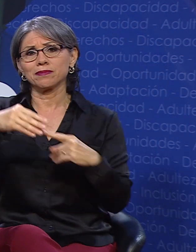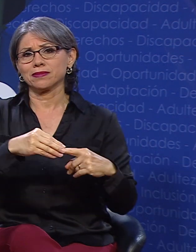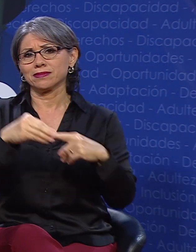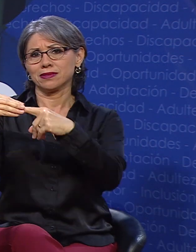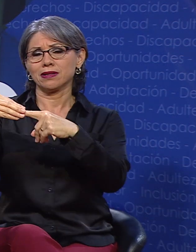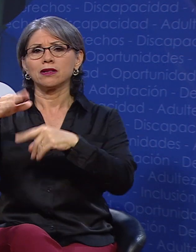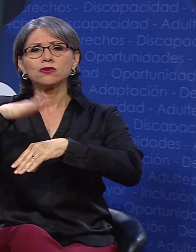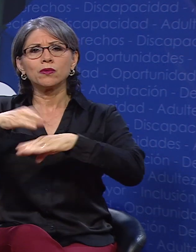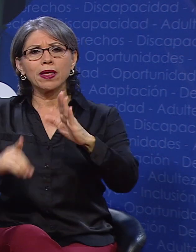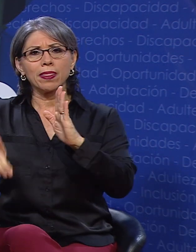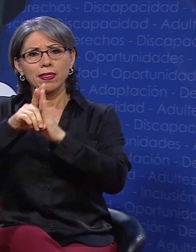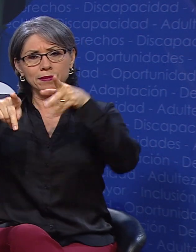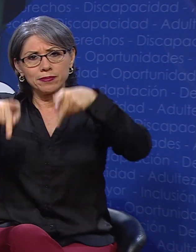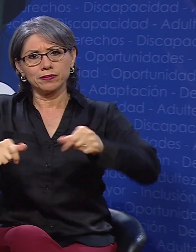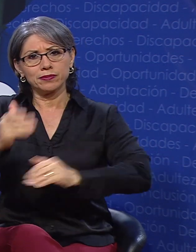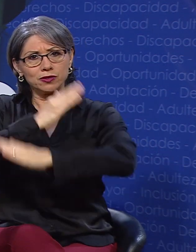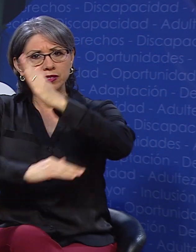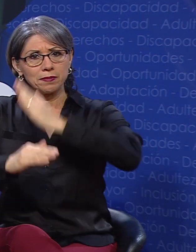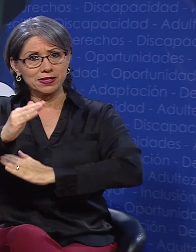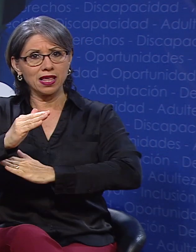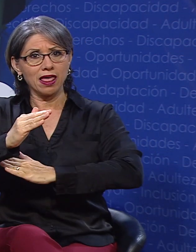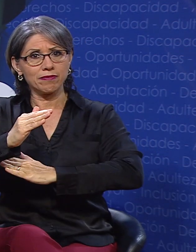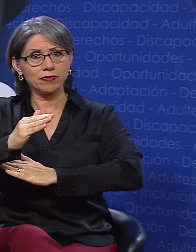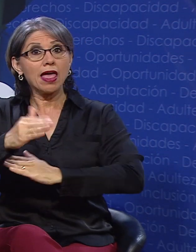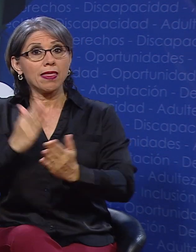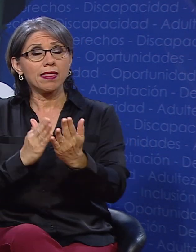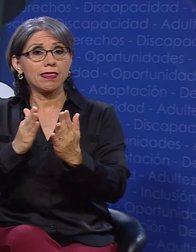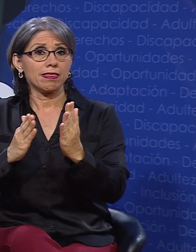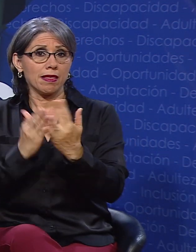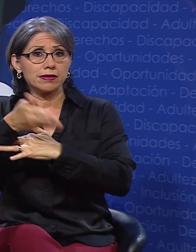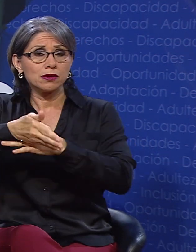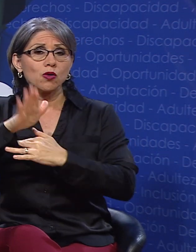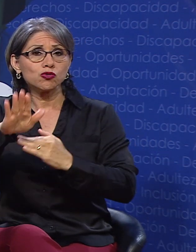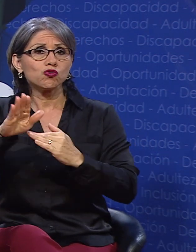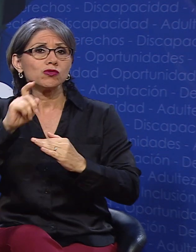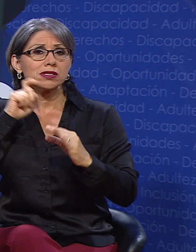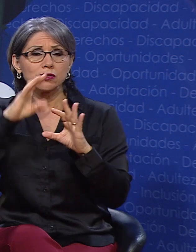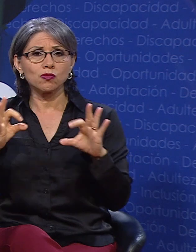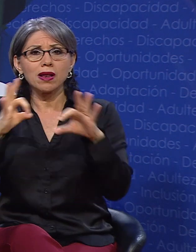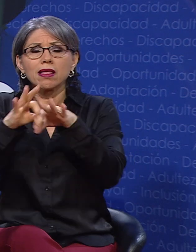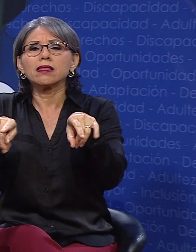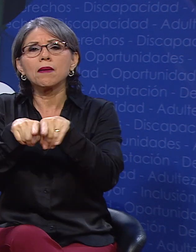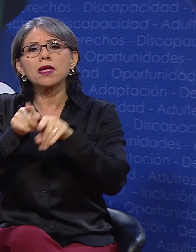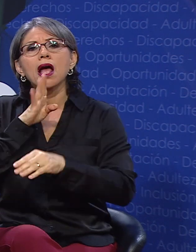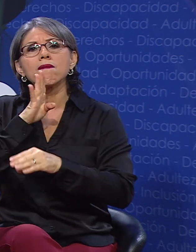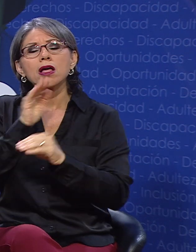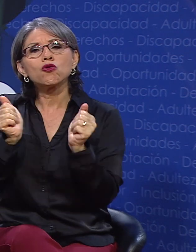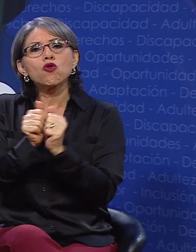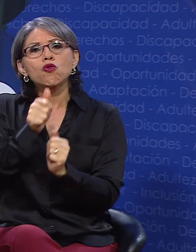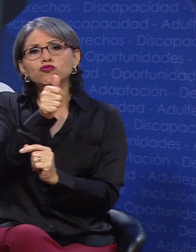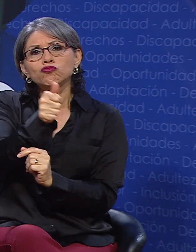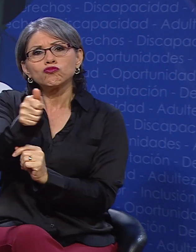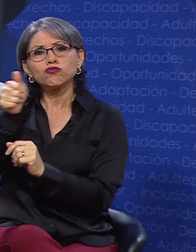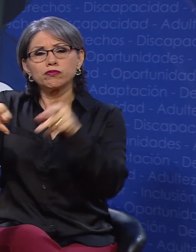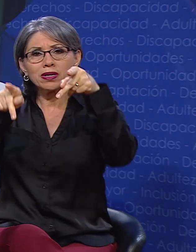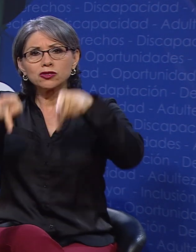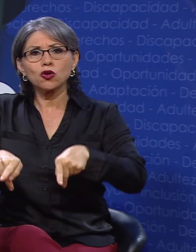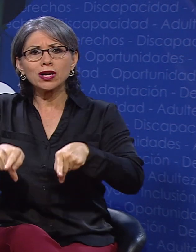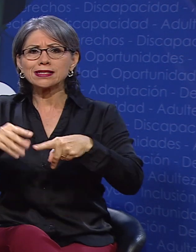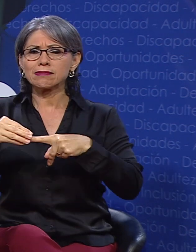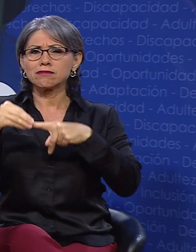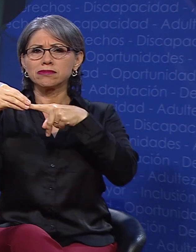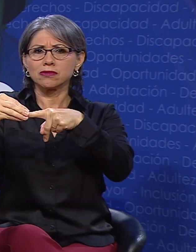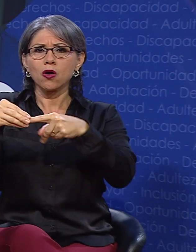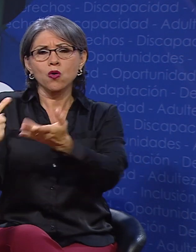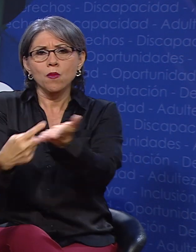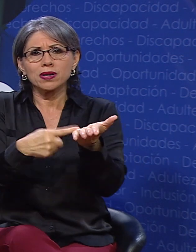las personas con discapacidad a su sexualidad estaremos conversando también con personas que protagonizaron un conversatorio